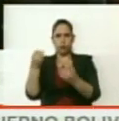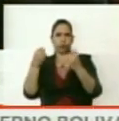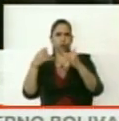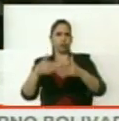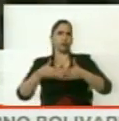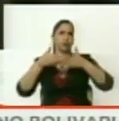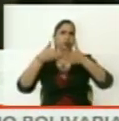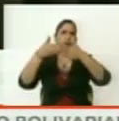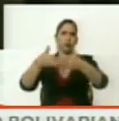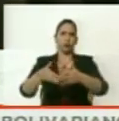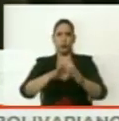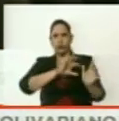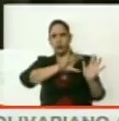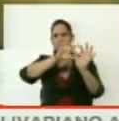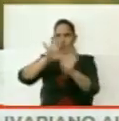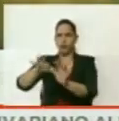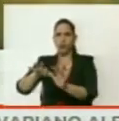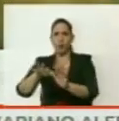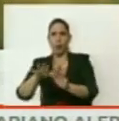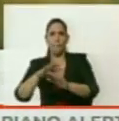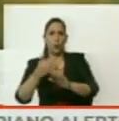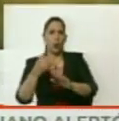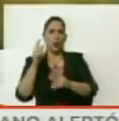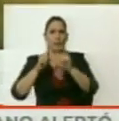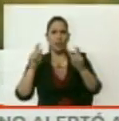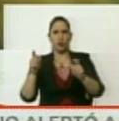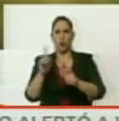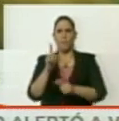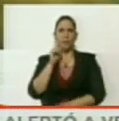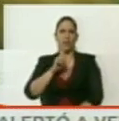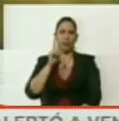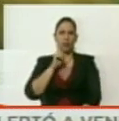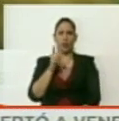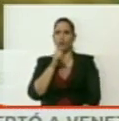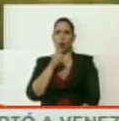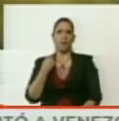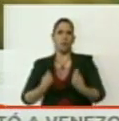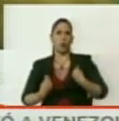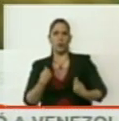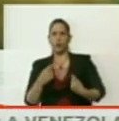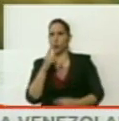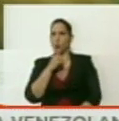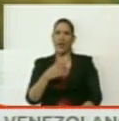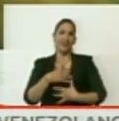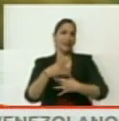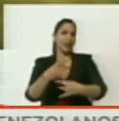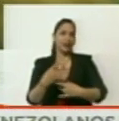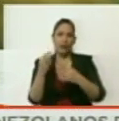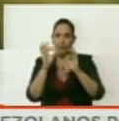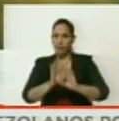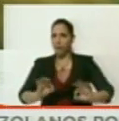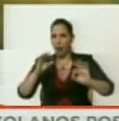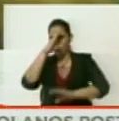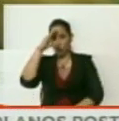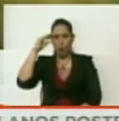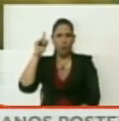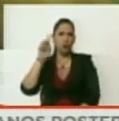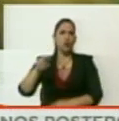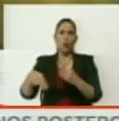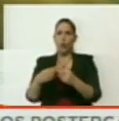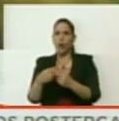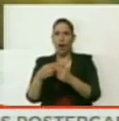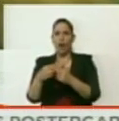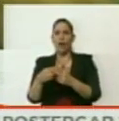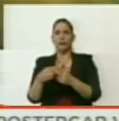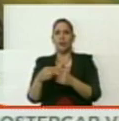buques llegando, porque si no la gente, era mentira, no tenían ninguna preocupación, no les interesaba. Trump nunca dejó de dormir porque